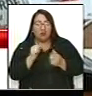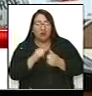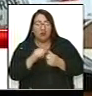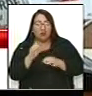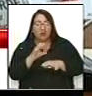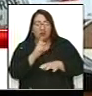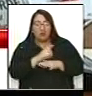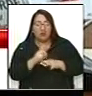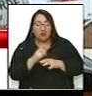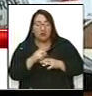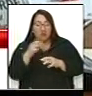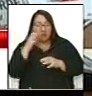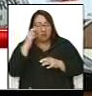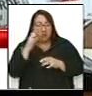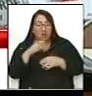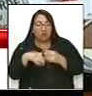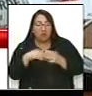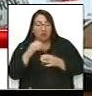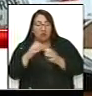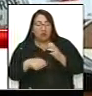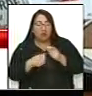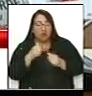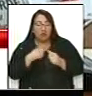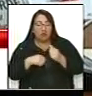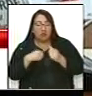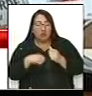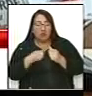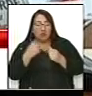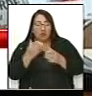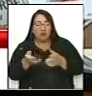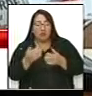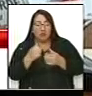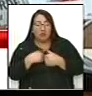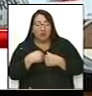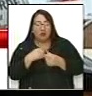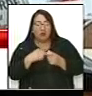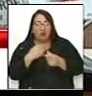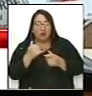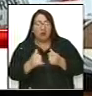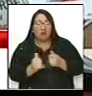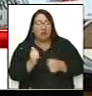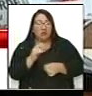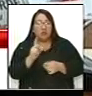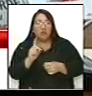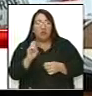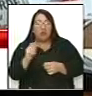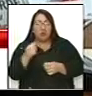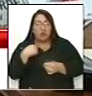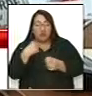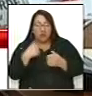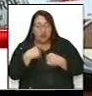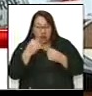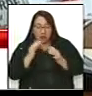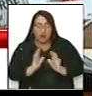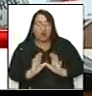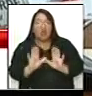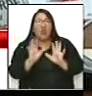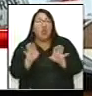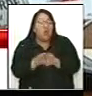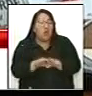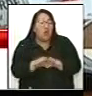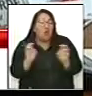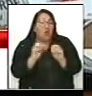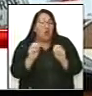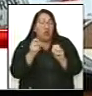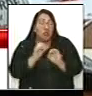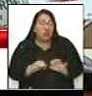desarrollo político como alcaldes, ¿no?, como congresistas, ¿cuál es esa cuota? ¿Debemos mantenerla como está, o